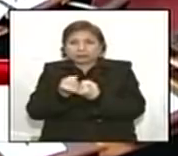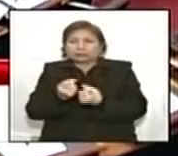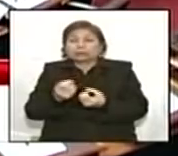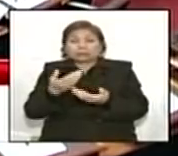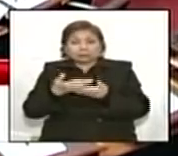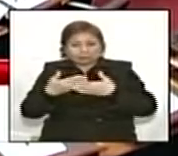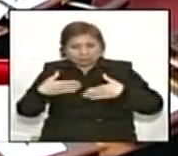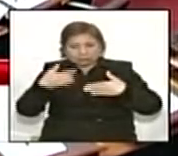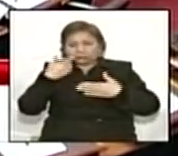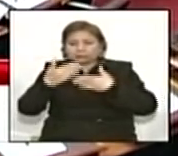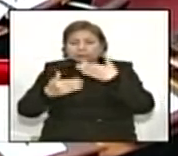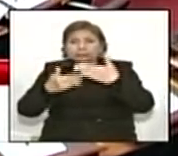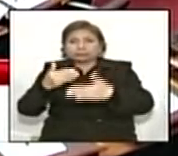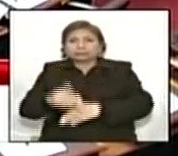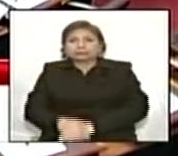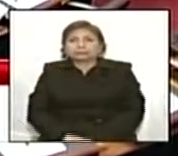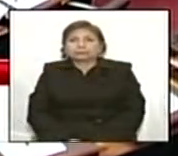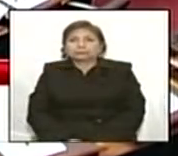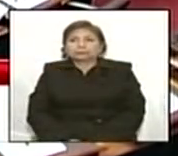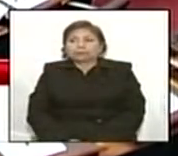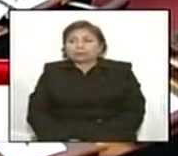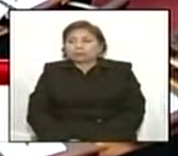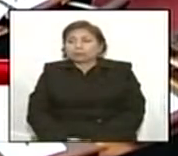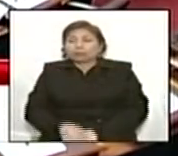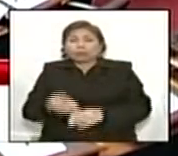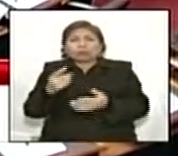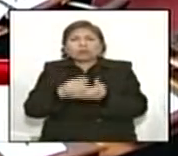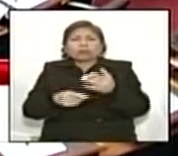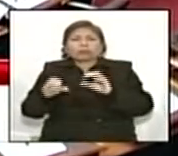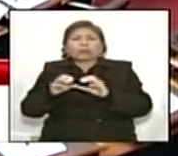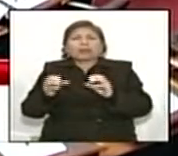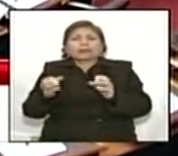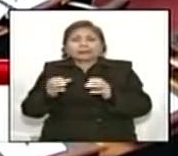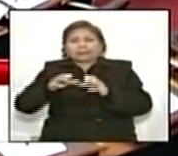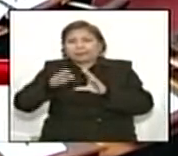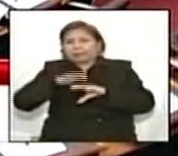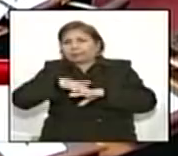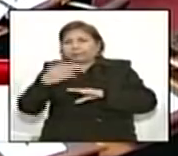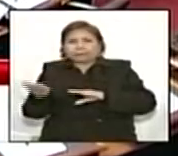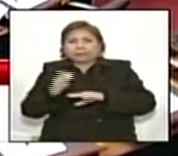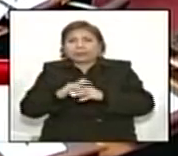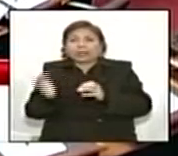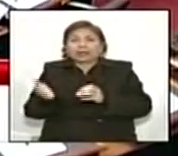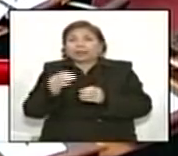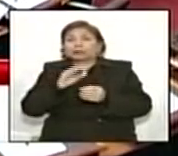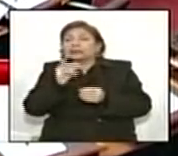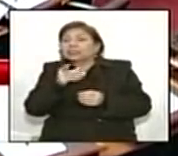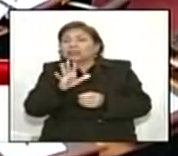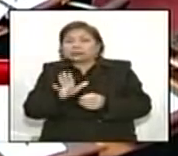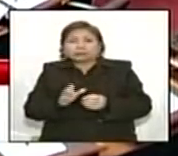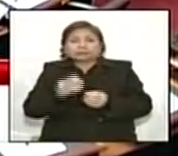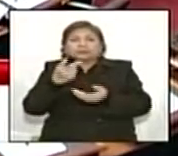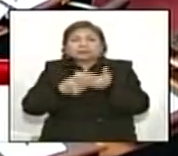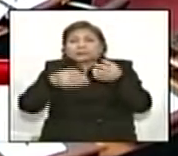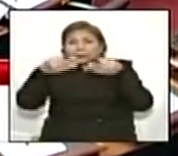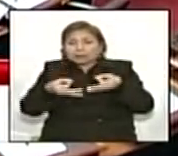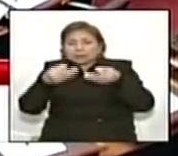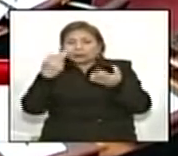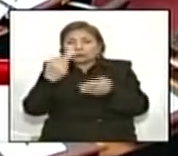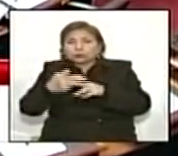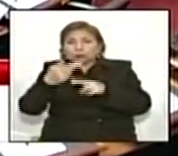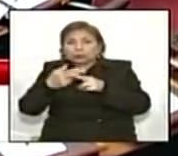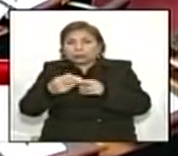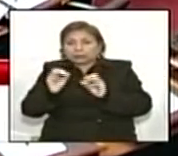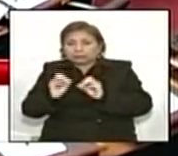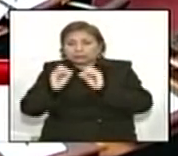por decirlo menos, algo muy comprometedor, que efectivamente, coincidiendo con Carlos Villarreal, debería el presidente o la